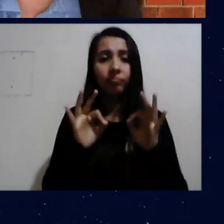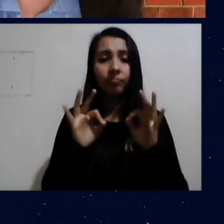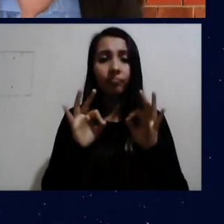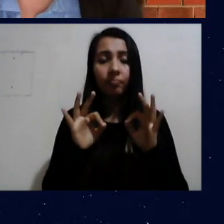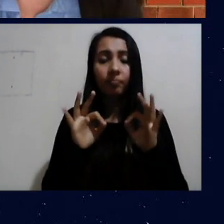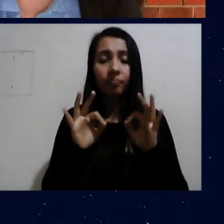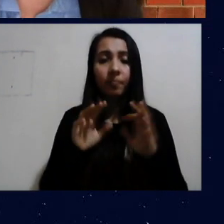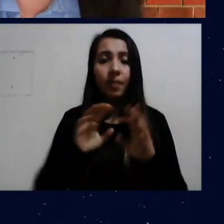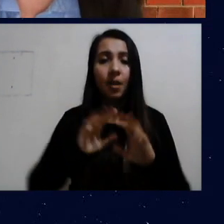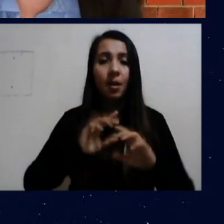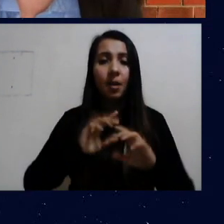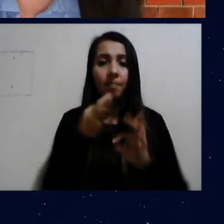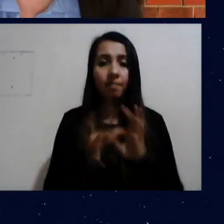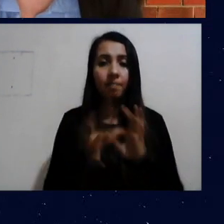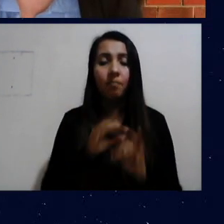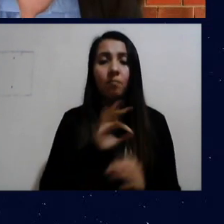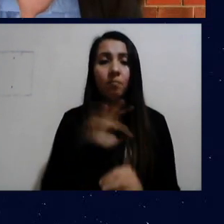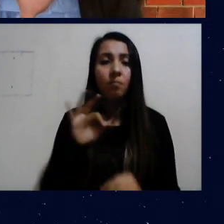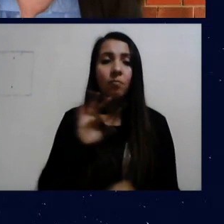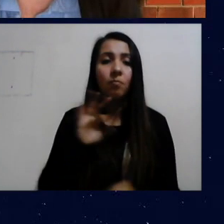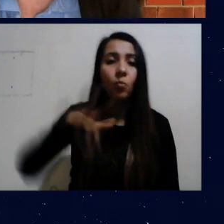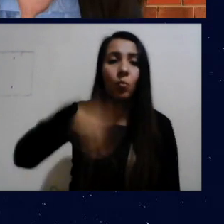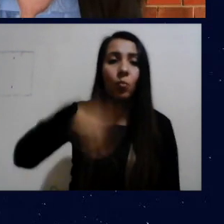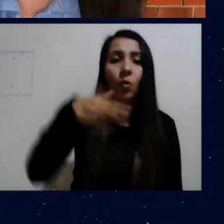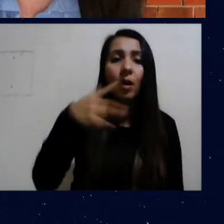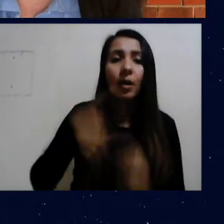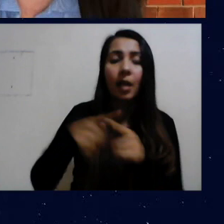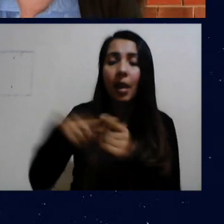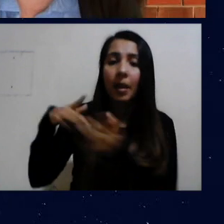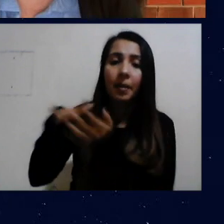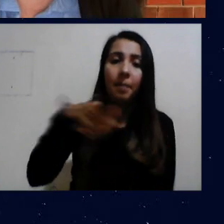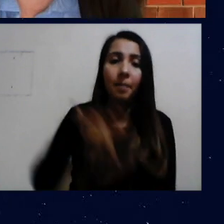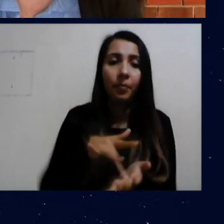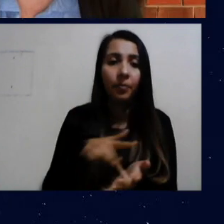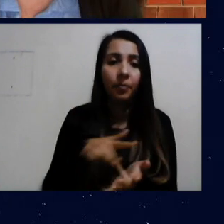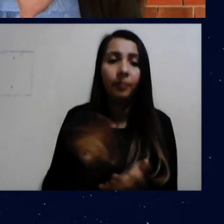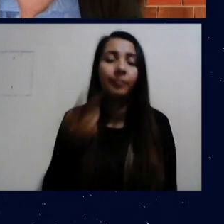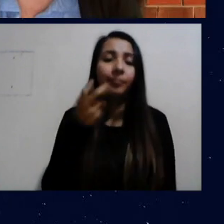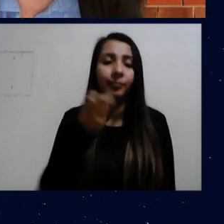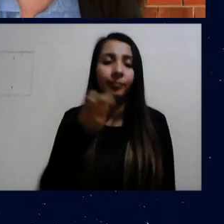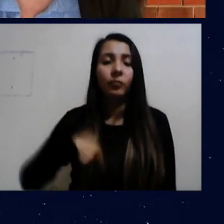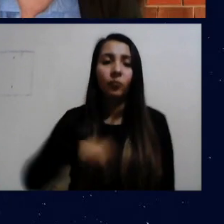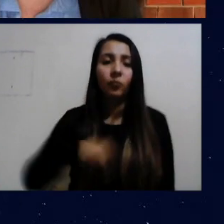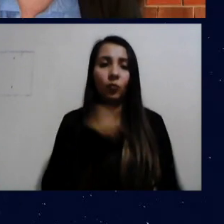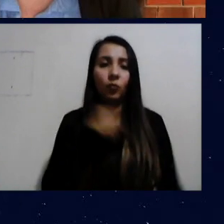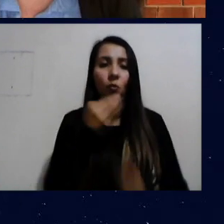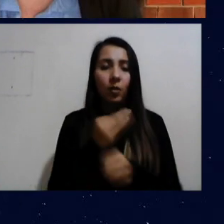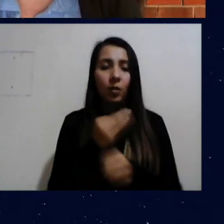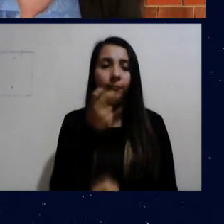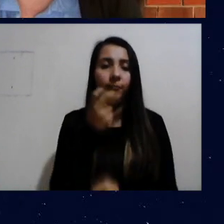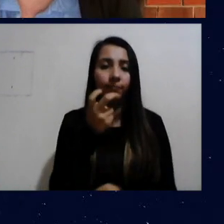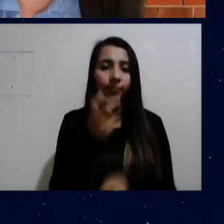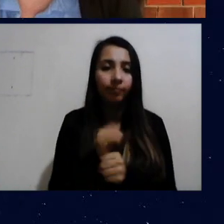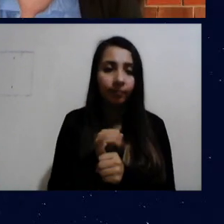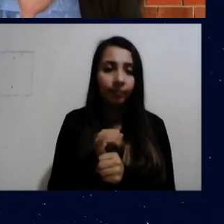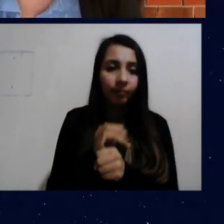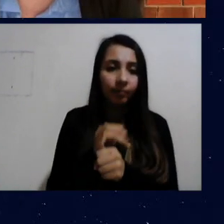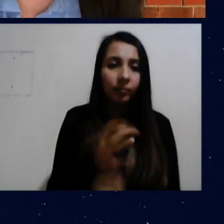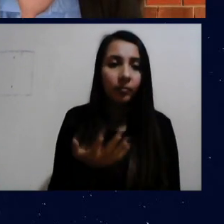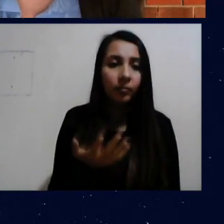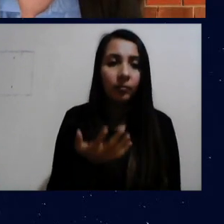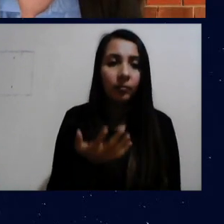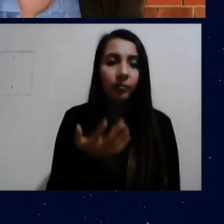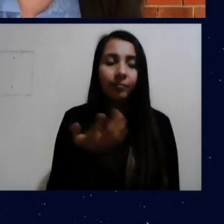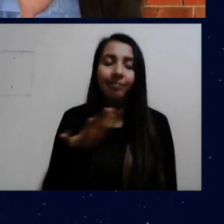Entonces nosotros estamos en ese estadio, es decir, no, por desgracia ya me gustaría a mí tener la